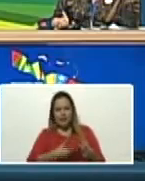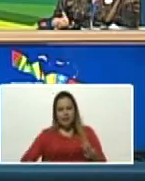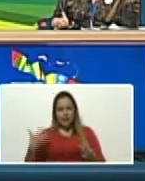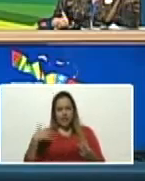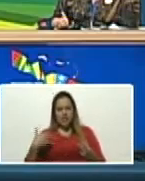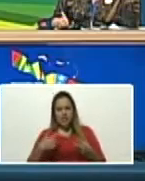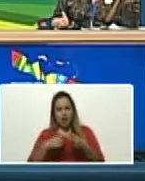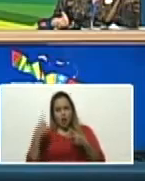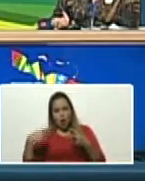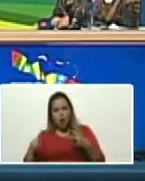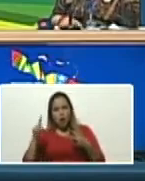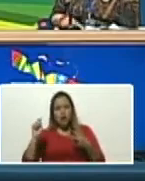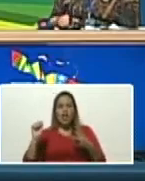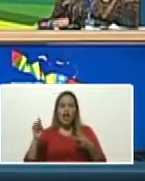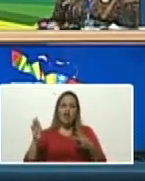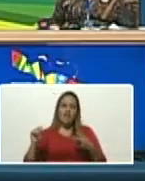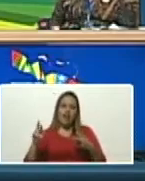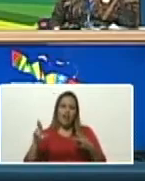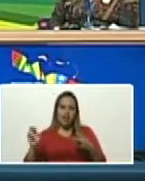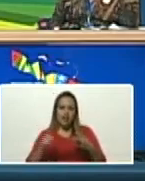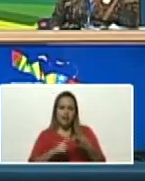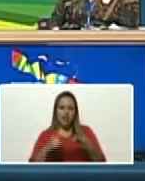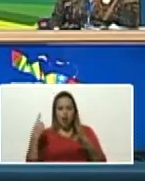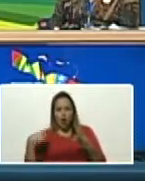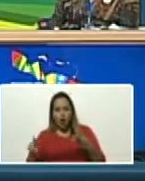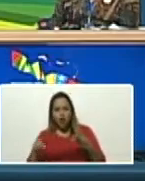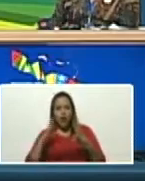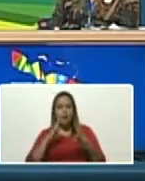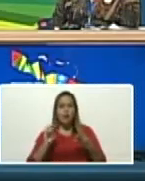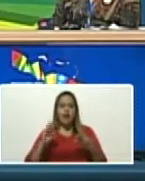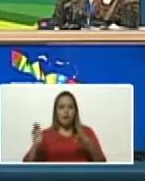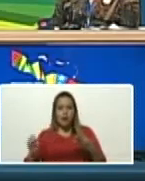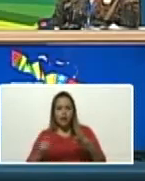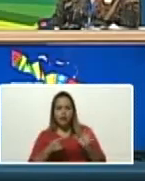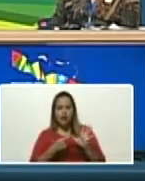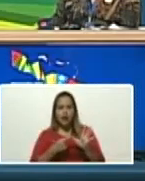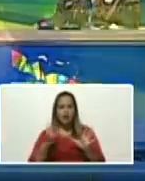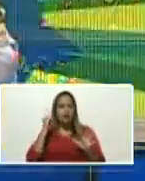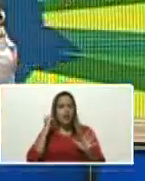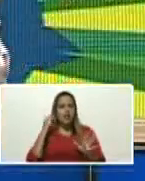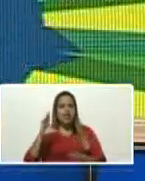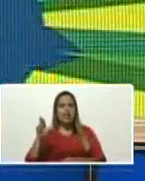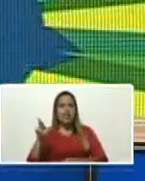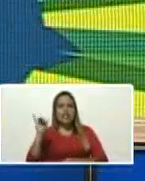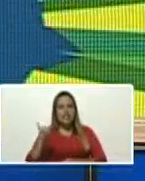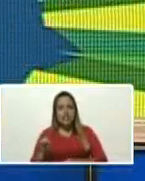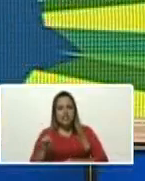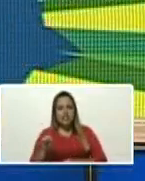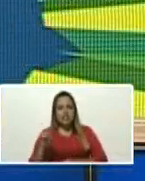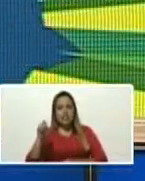Tabaré Vázquez, Pepe, Cristina,